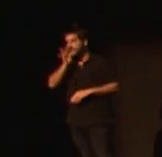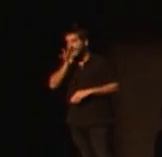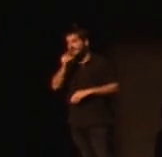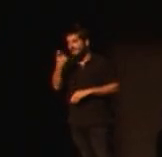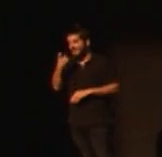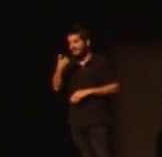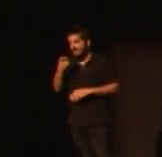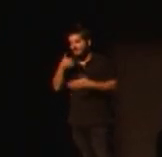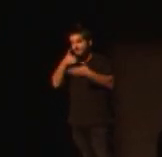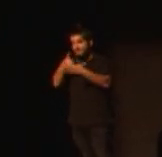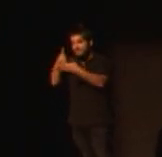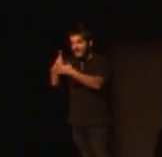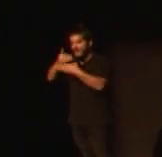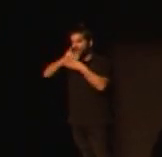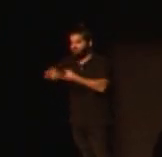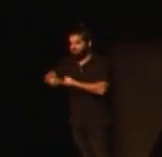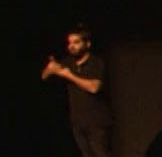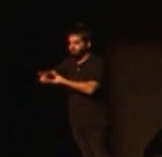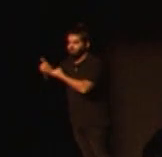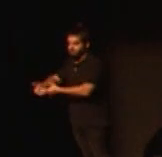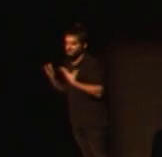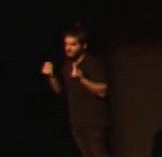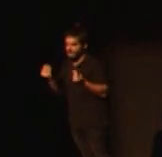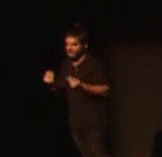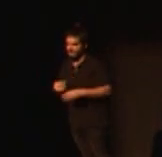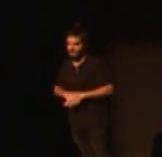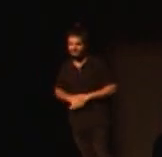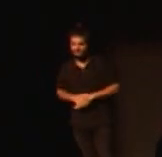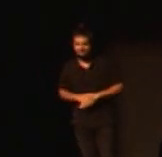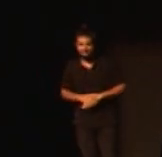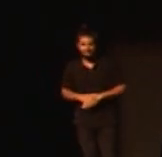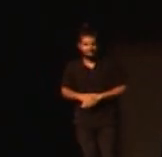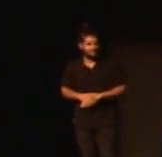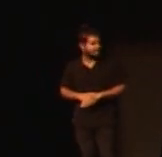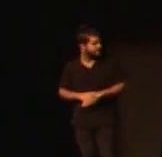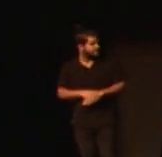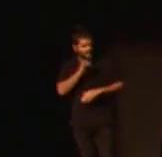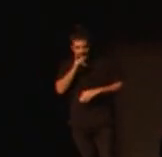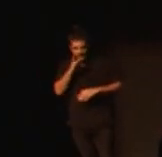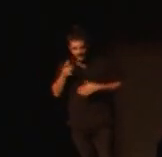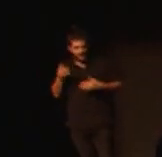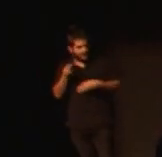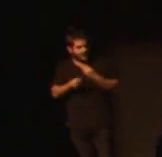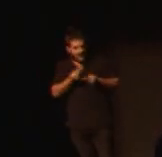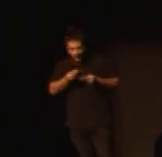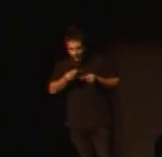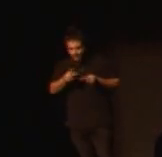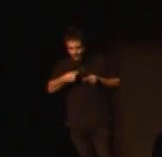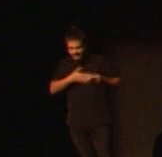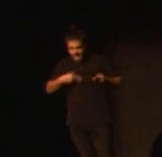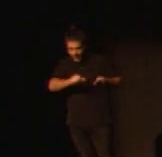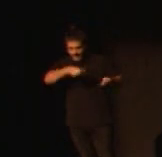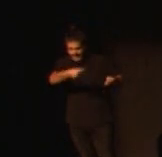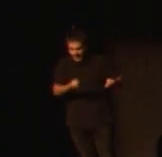barreras. ¡Ay! ¿Ya lo has vuelto a hacer? Es que ahora quiero ir a la maleta. ¿Ahora qué hago? Pues salta. A